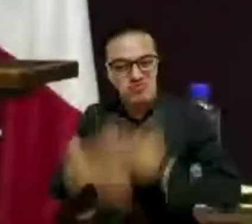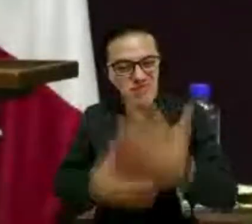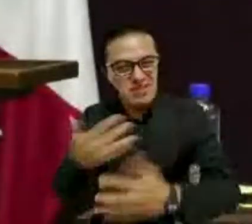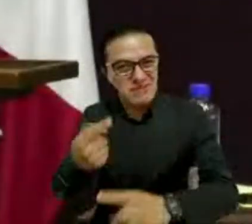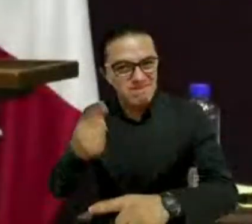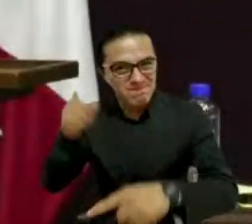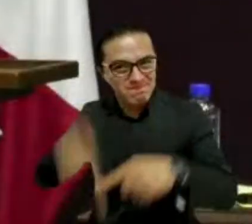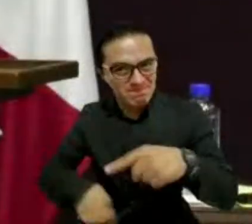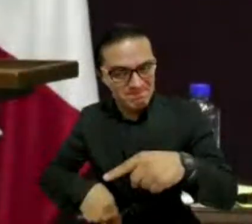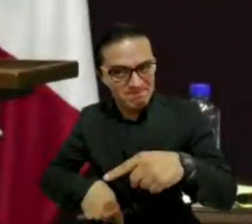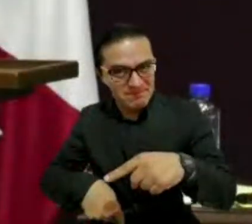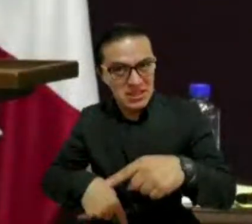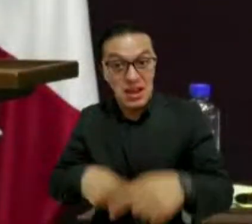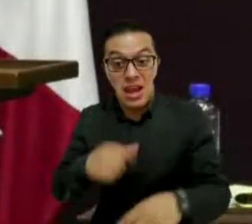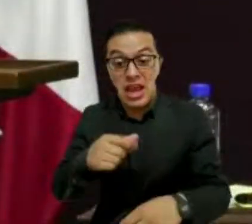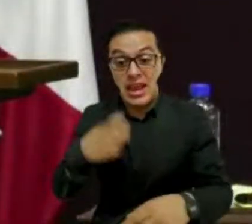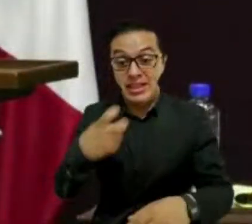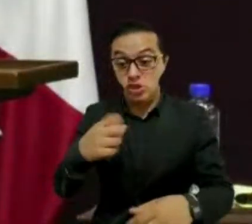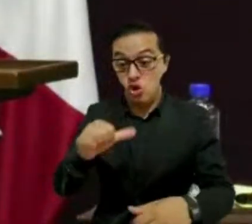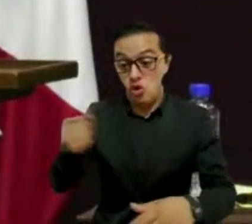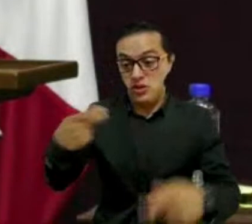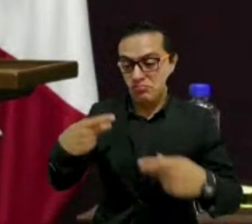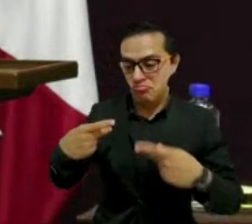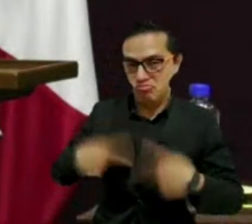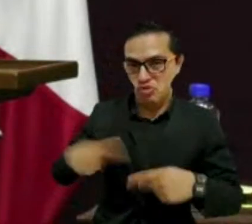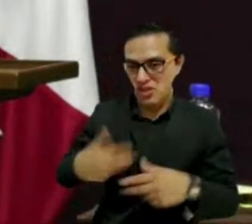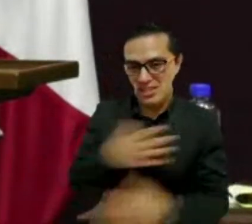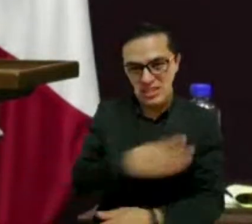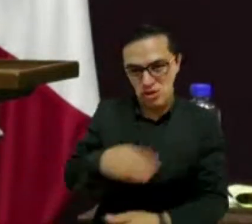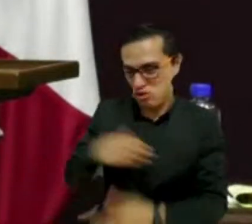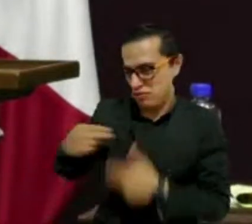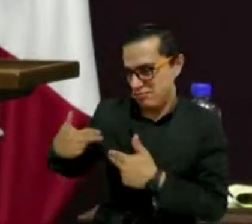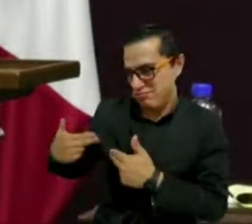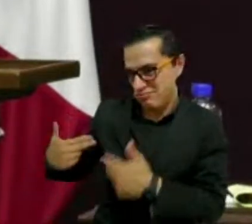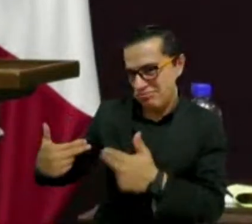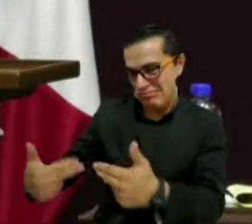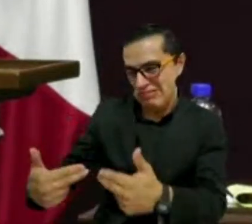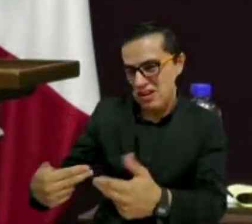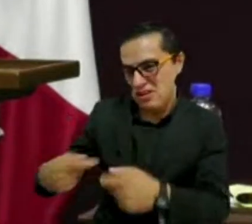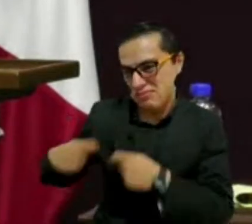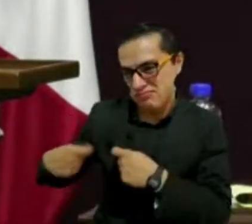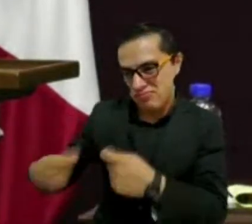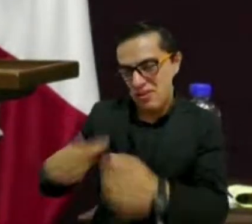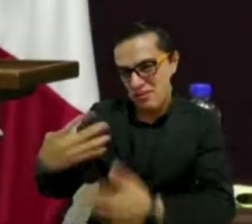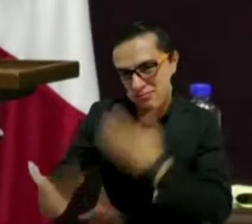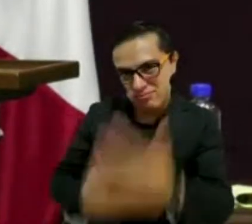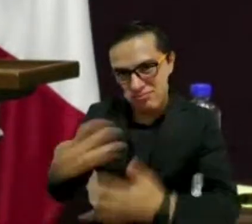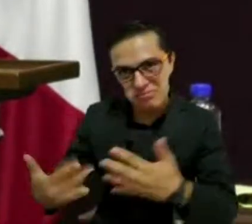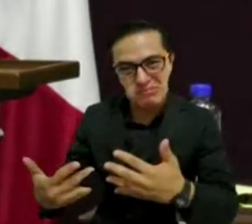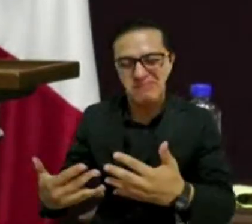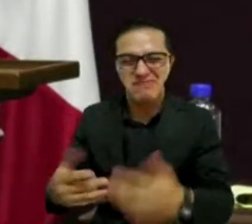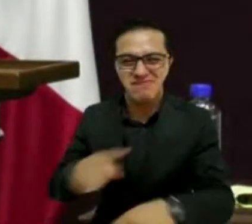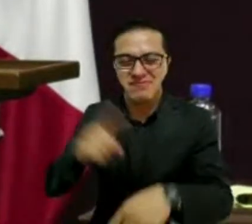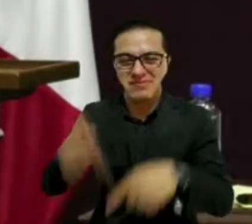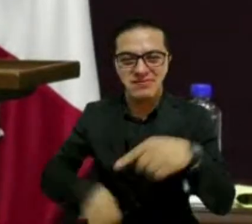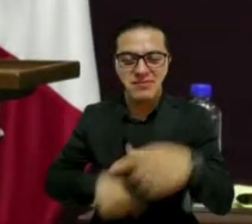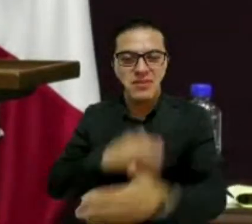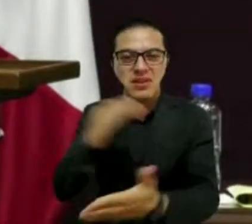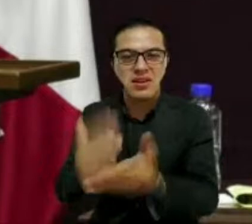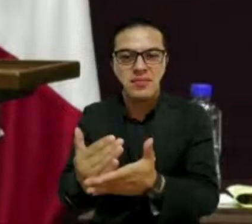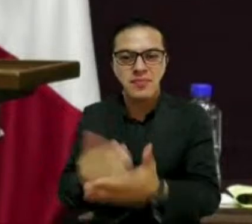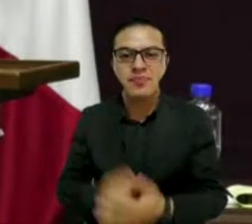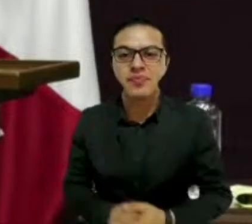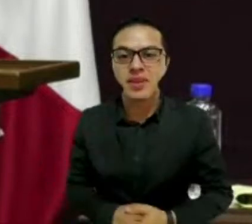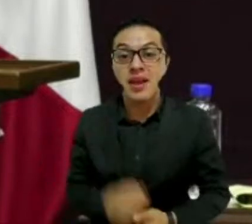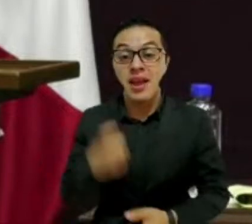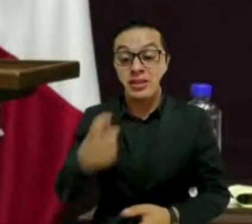las generaciones futuras. Al invertir en el bienestar y la recuperación de las familias, se promueve la construcción de entornos más